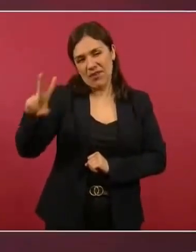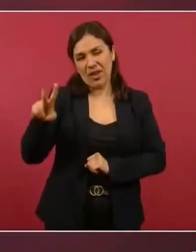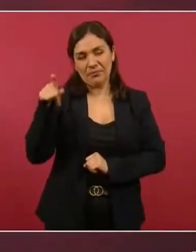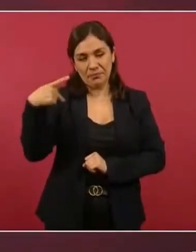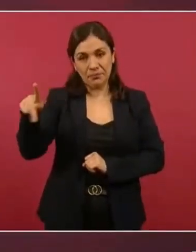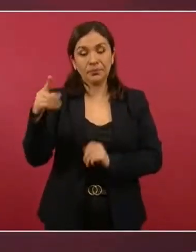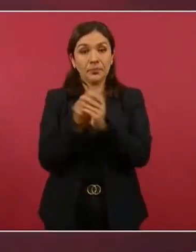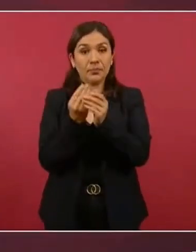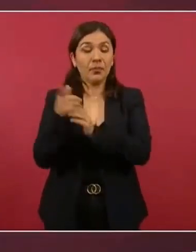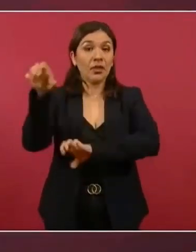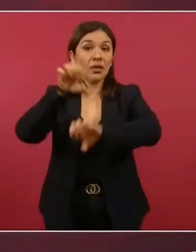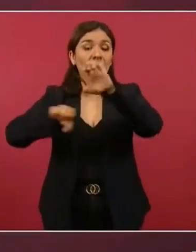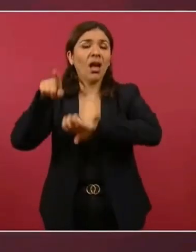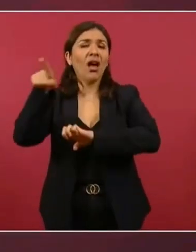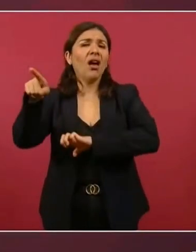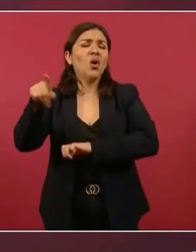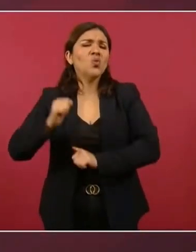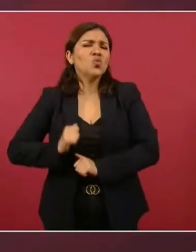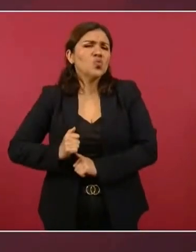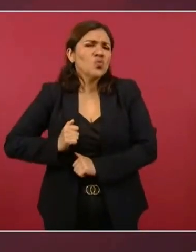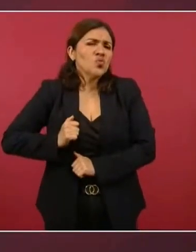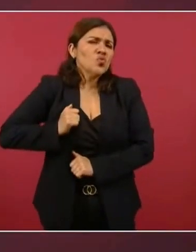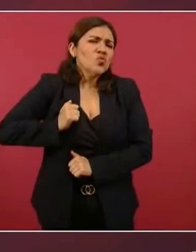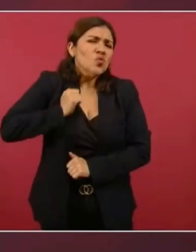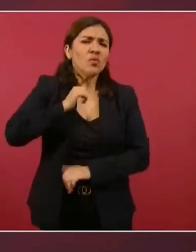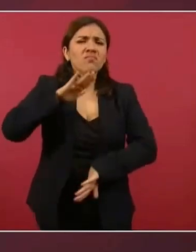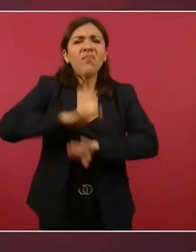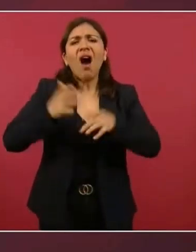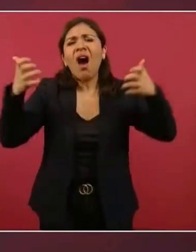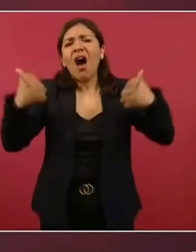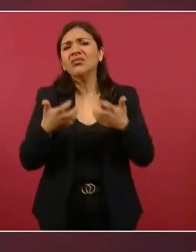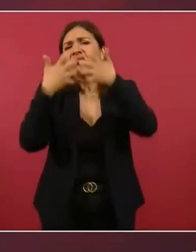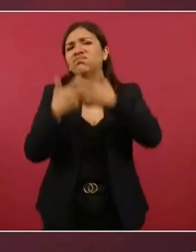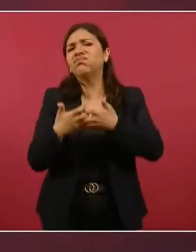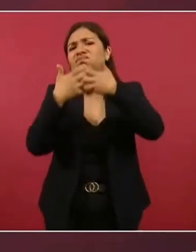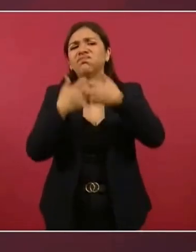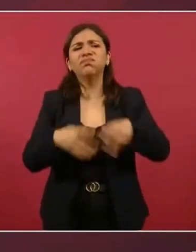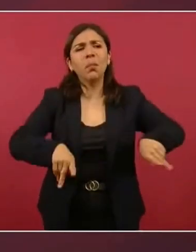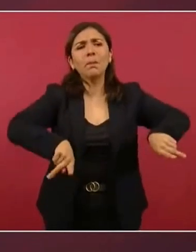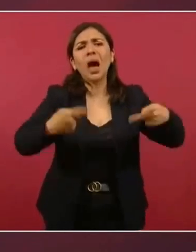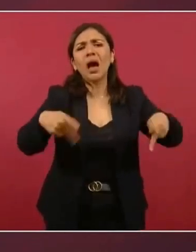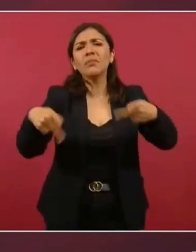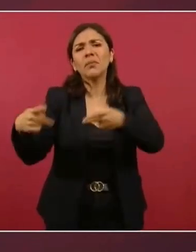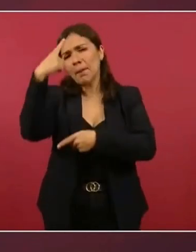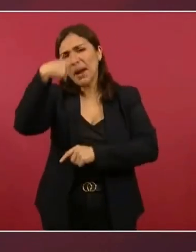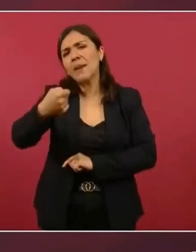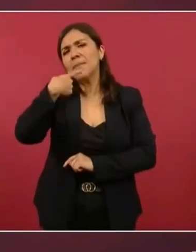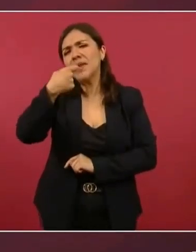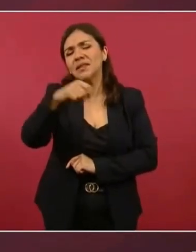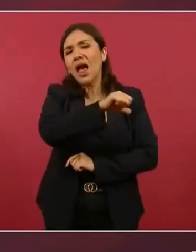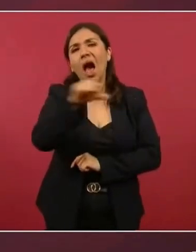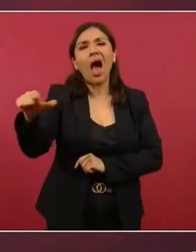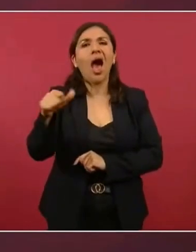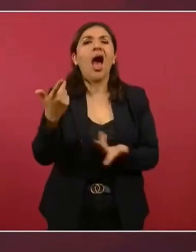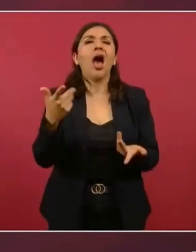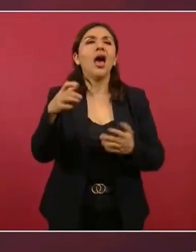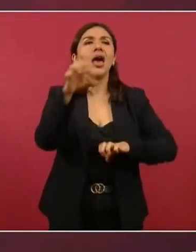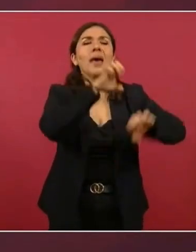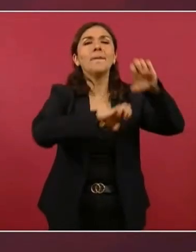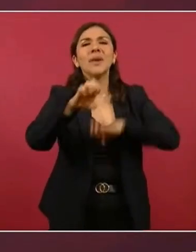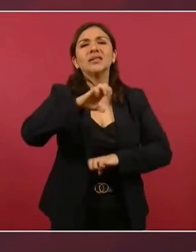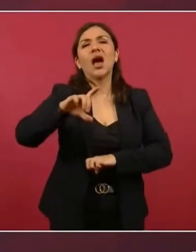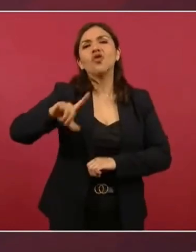S.A.D.C.B., que había sido monopólica en la proveeduría, es decir, en la venta de productos al sector público de